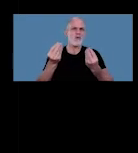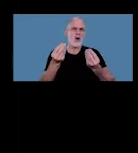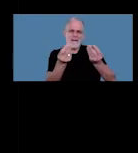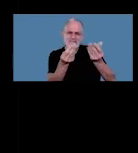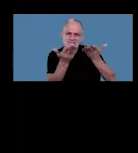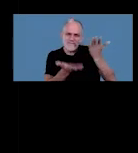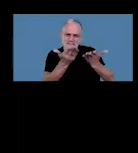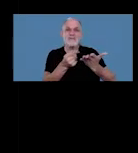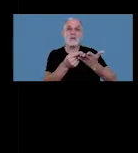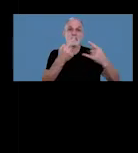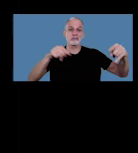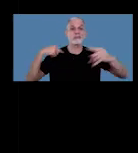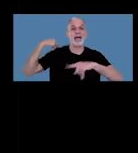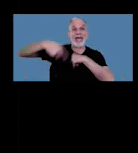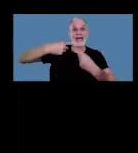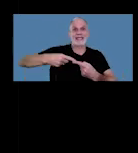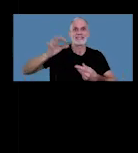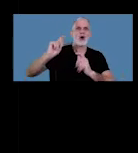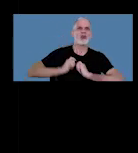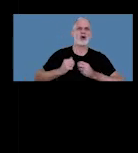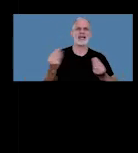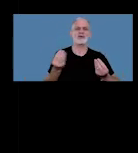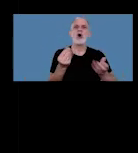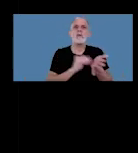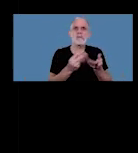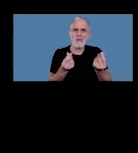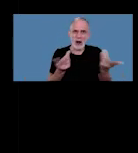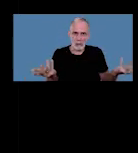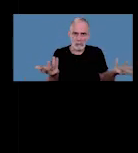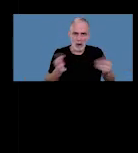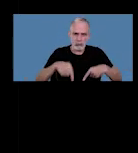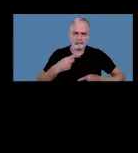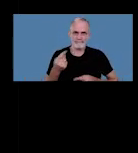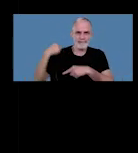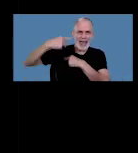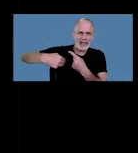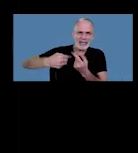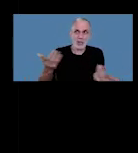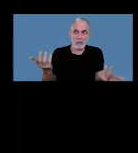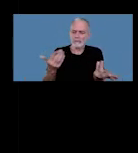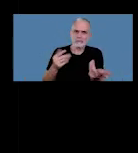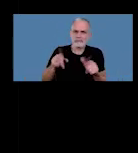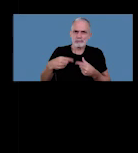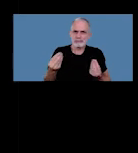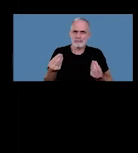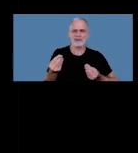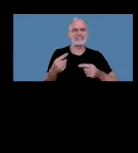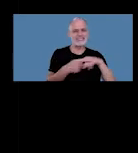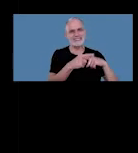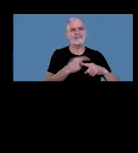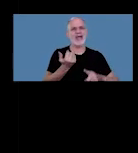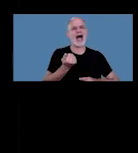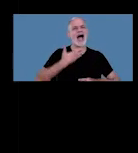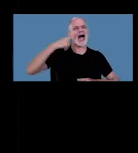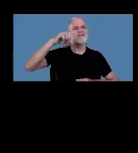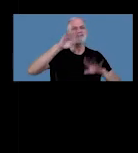bienes recibidos por herencia o donación? Bueno, eso también que siempre traía algún tipo de discusión. También el fisco,